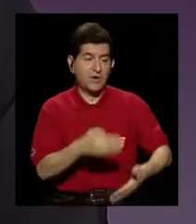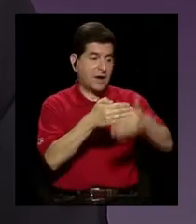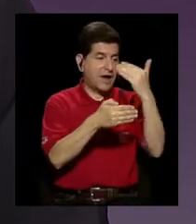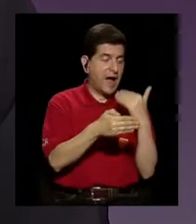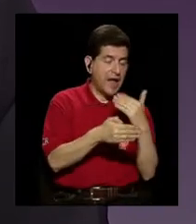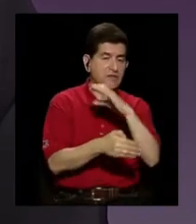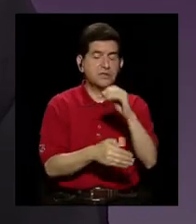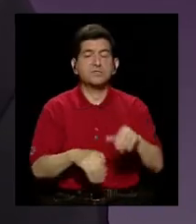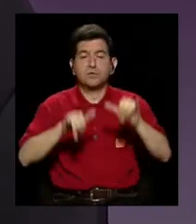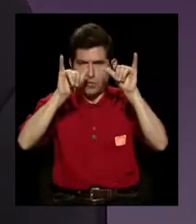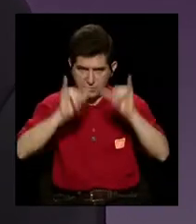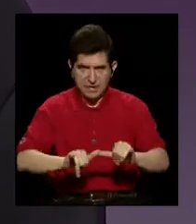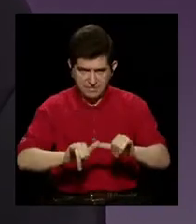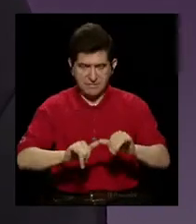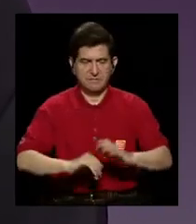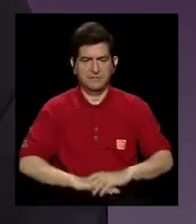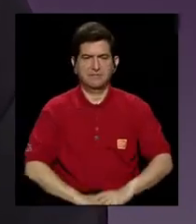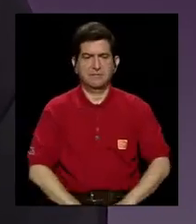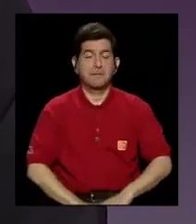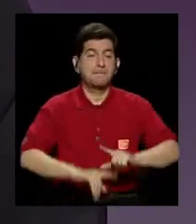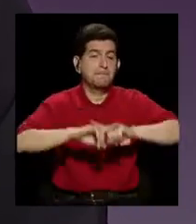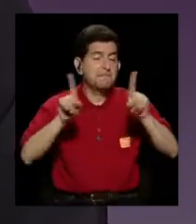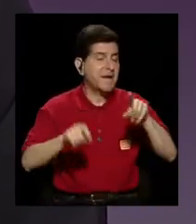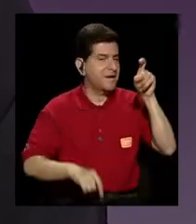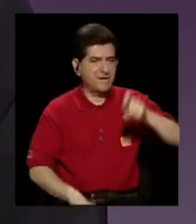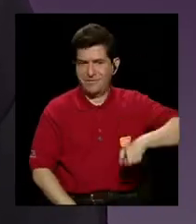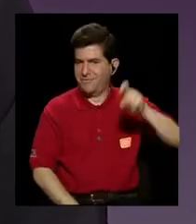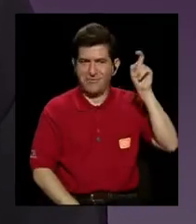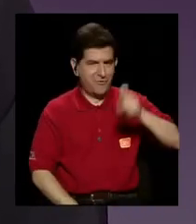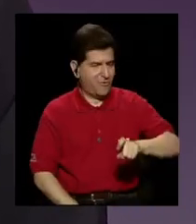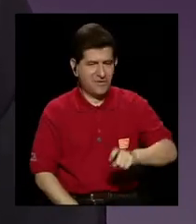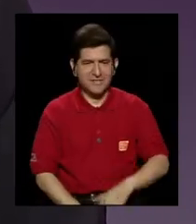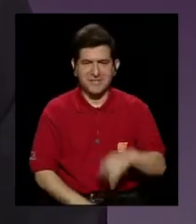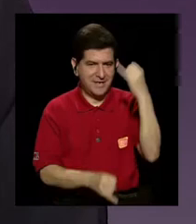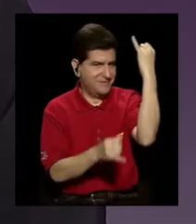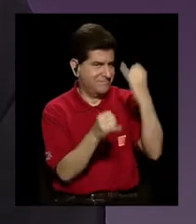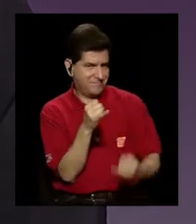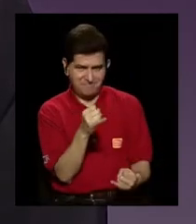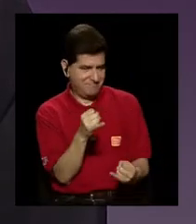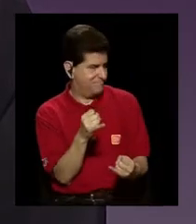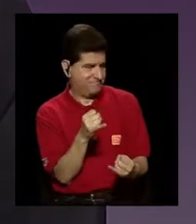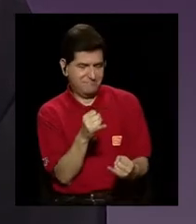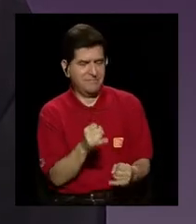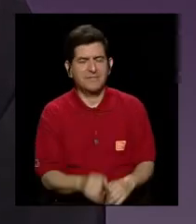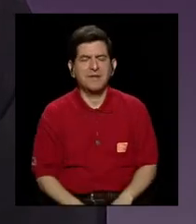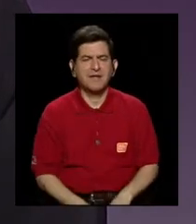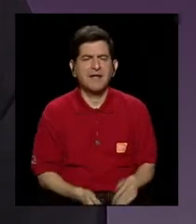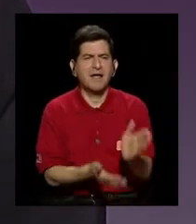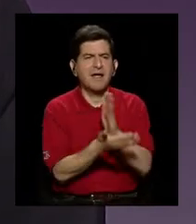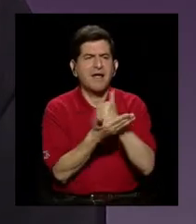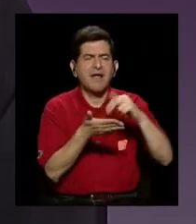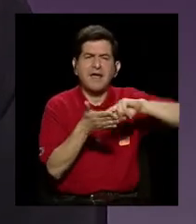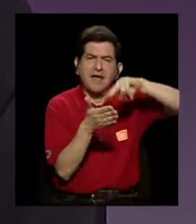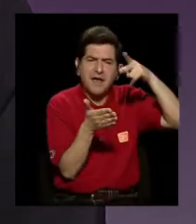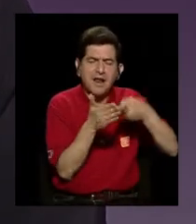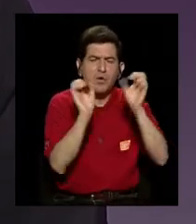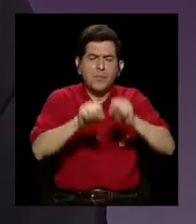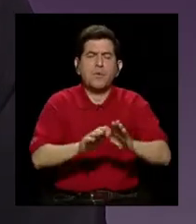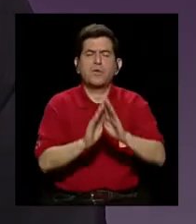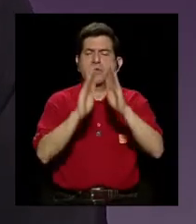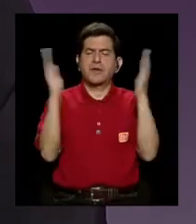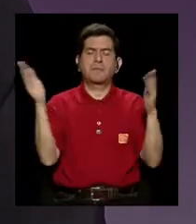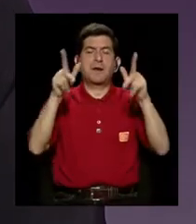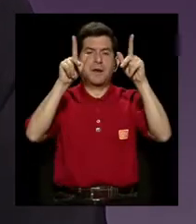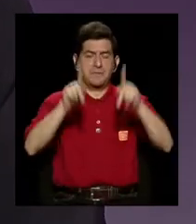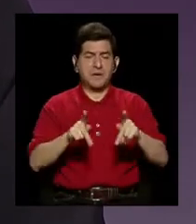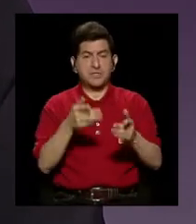relación, tiene o tuvo alguna relación, pero que no necesariamente se agota ahí, porque en algunas definiciones